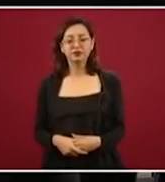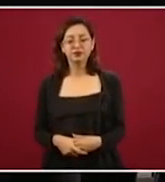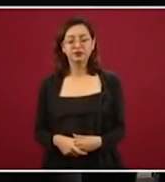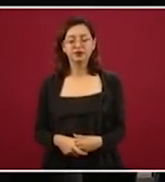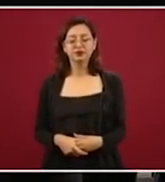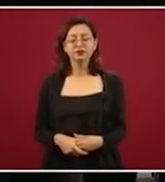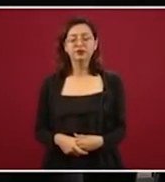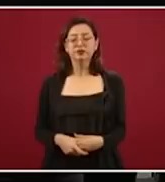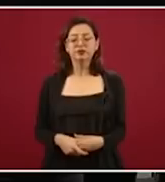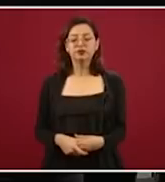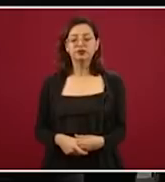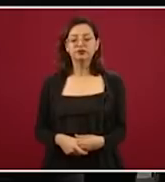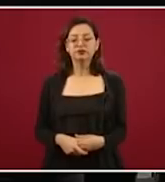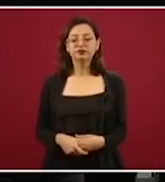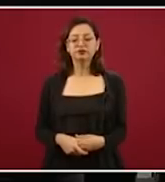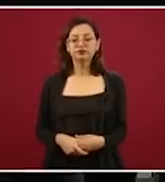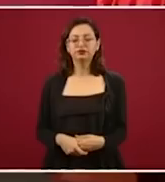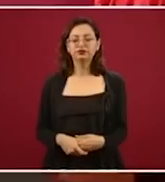apoyando